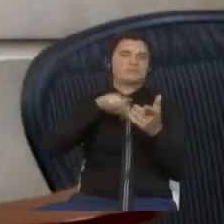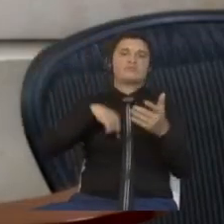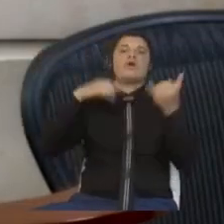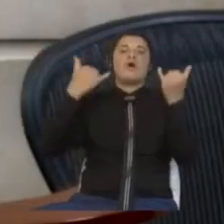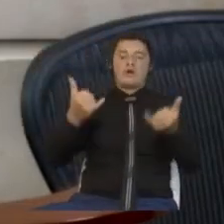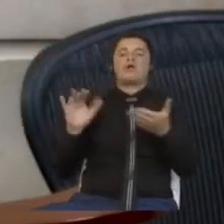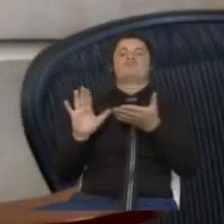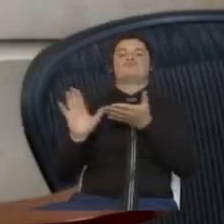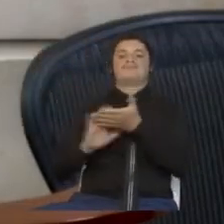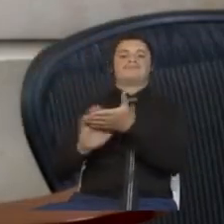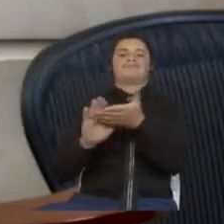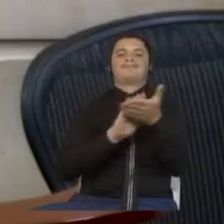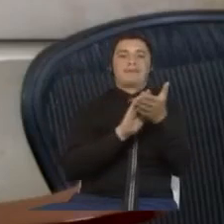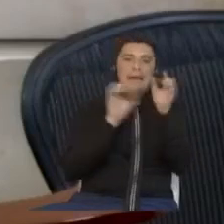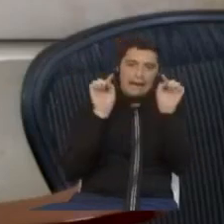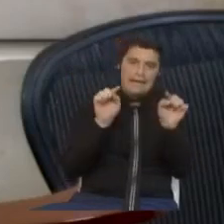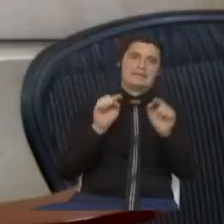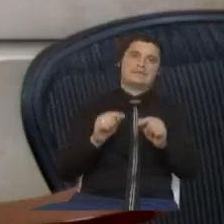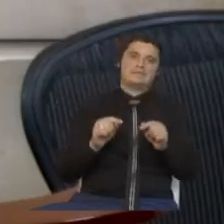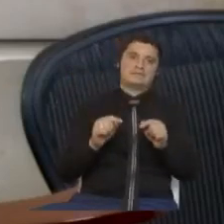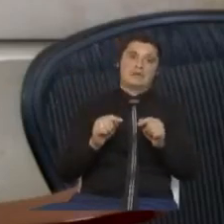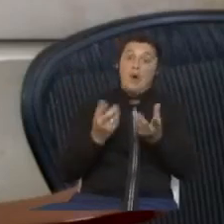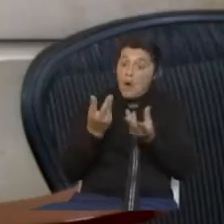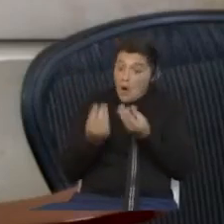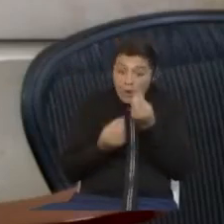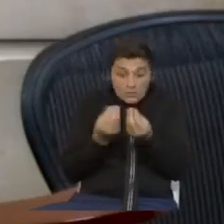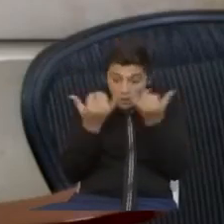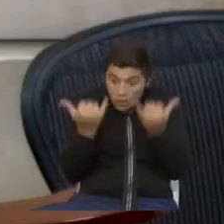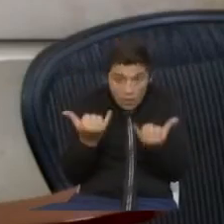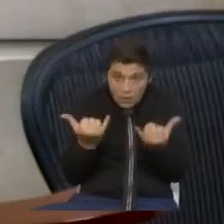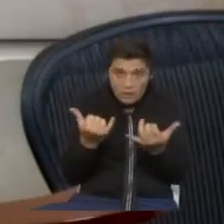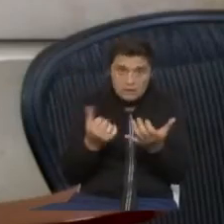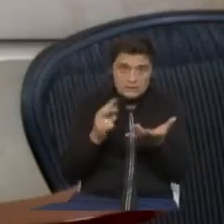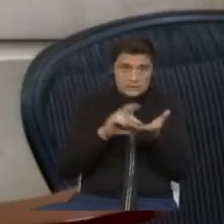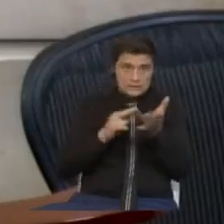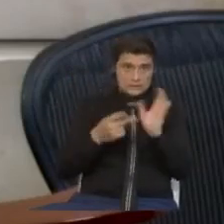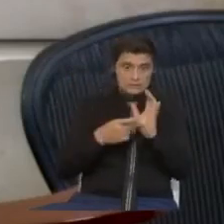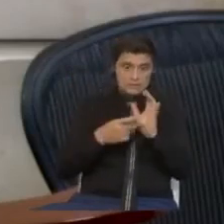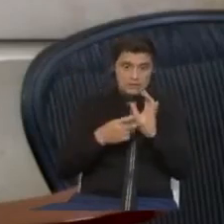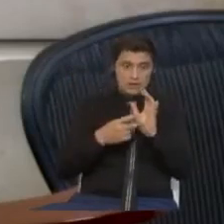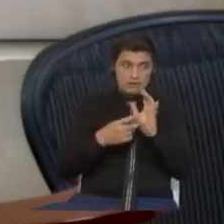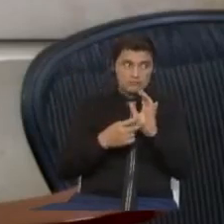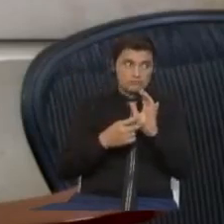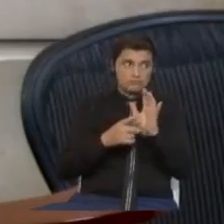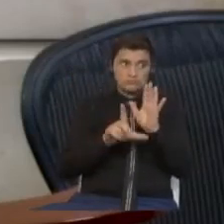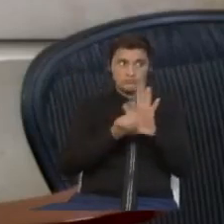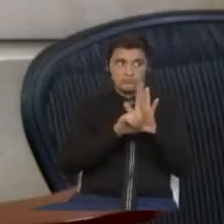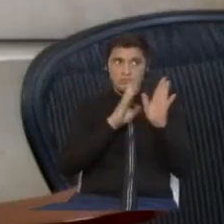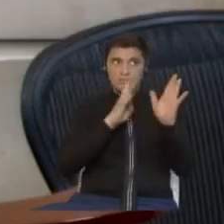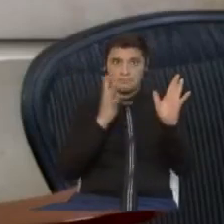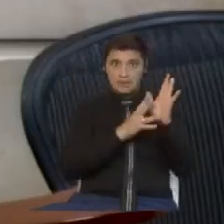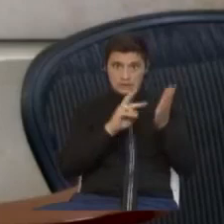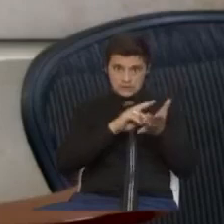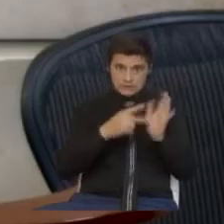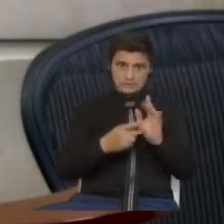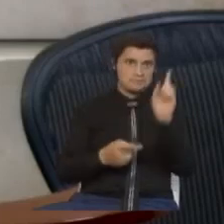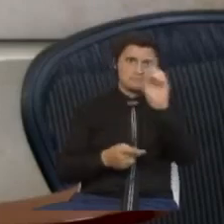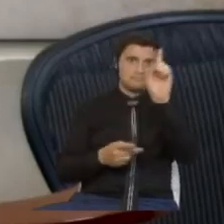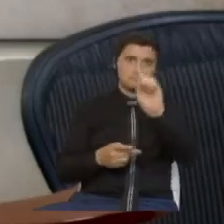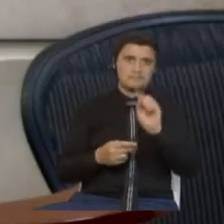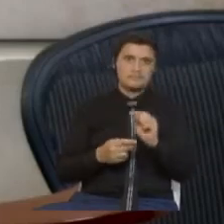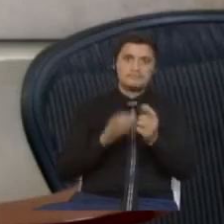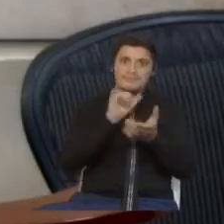subsanar no hacerlo no significó ningún delito porque el hecho sobreviniente